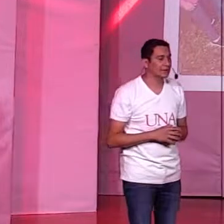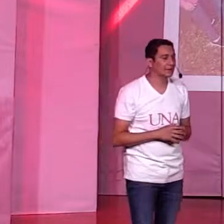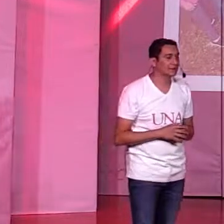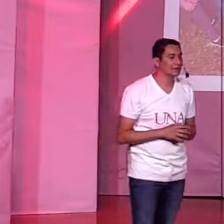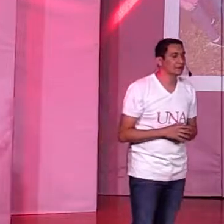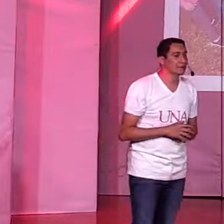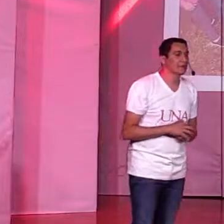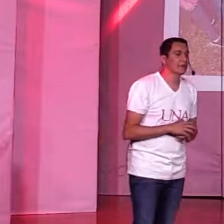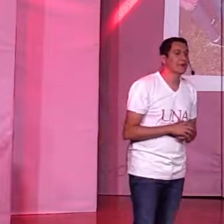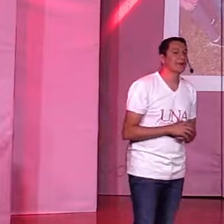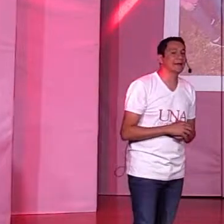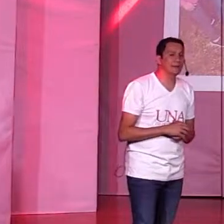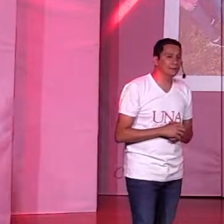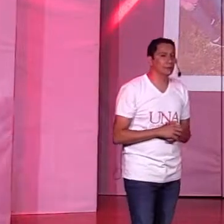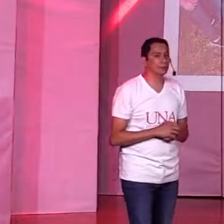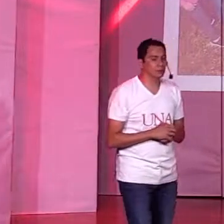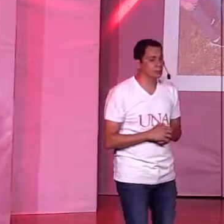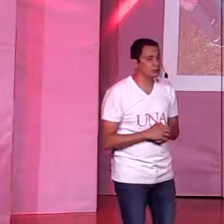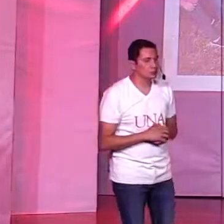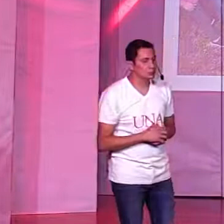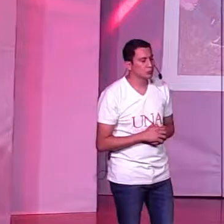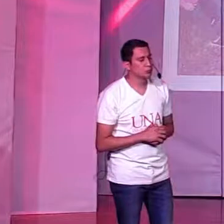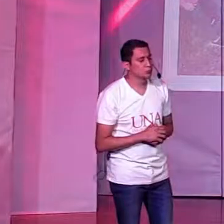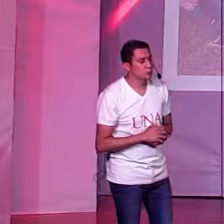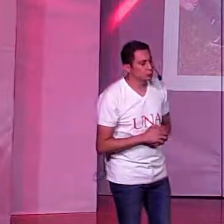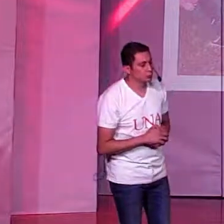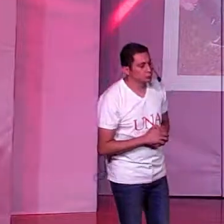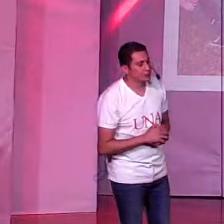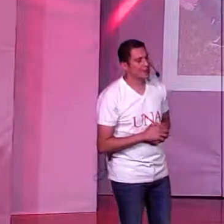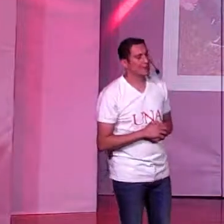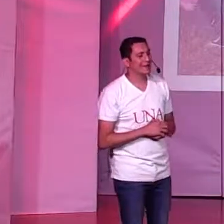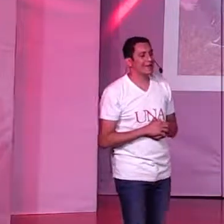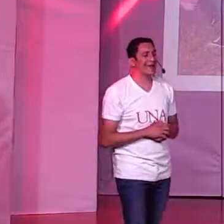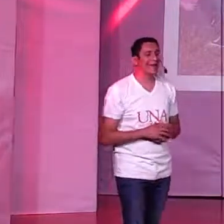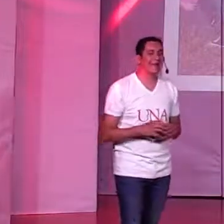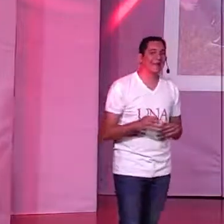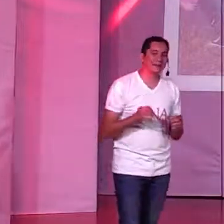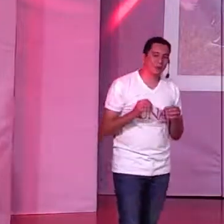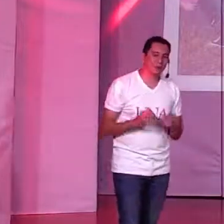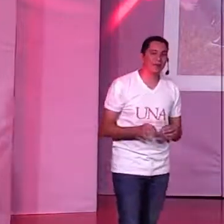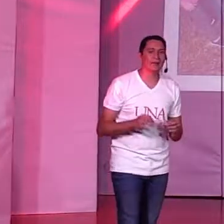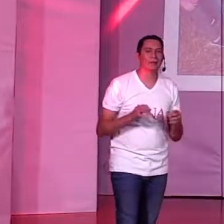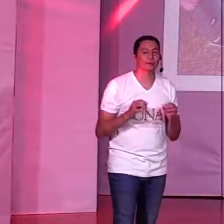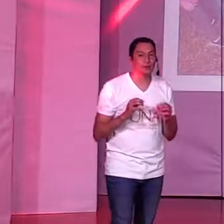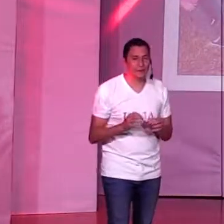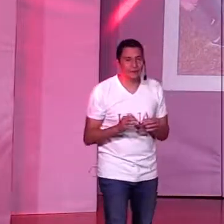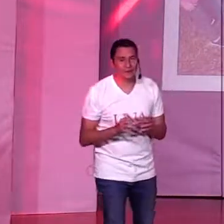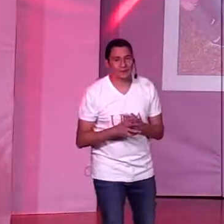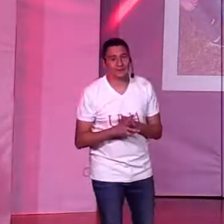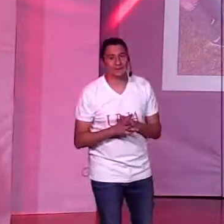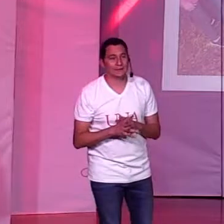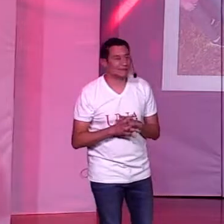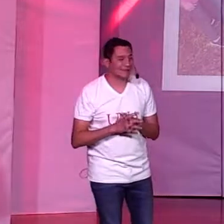importante. ¿Y el solo libro? Estudiantes de primer inglés. En el editorial de la